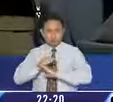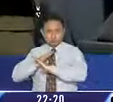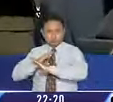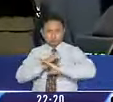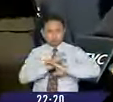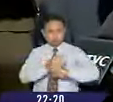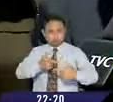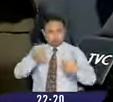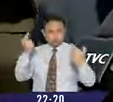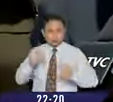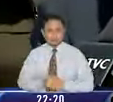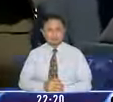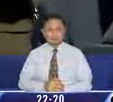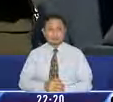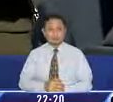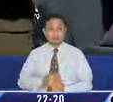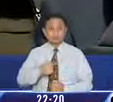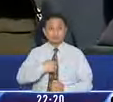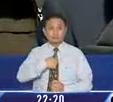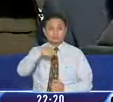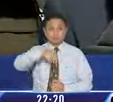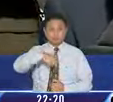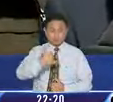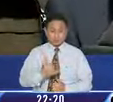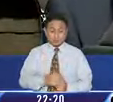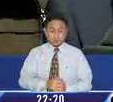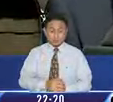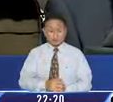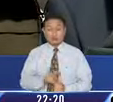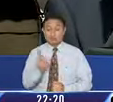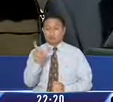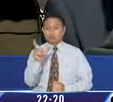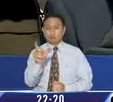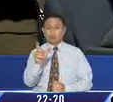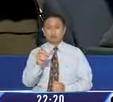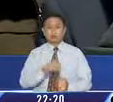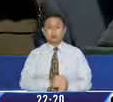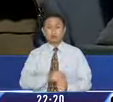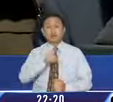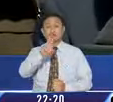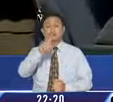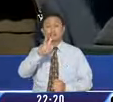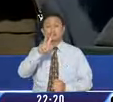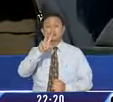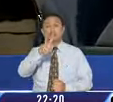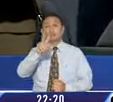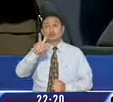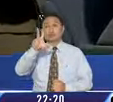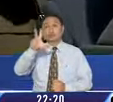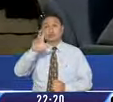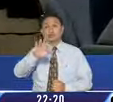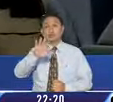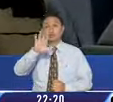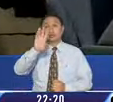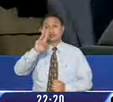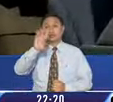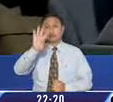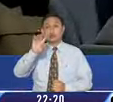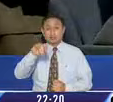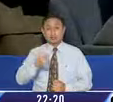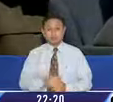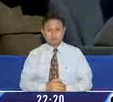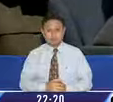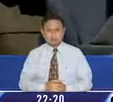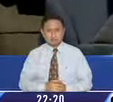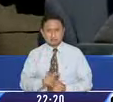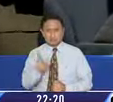Porque efectivamente hemos sido atacados con munición de alto calibre, de 223, de 564, de 9 milímetros, entonces tenemos